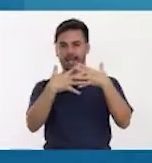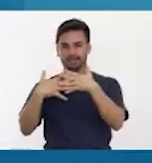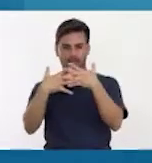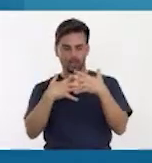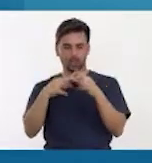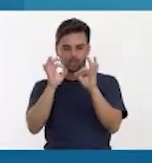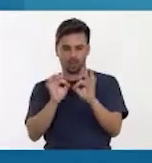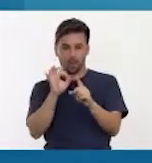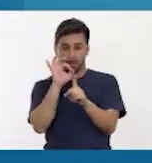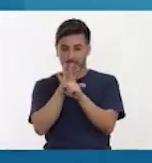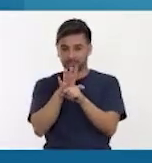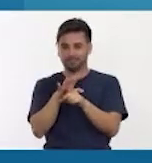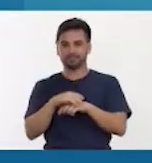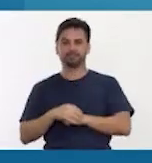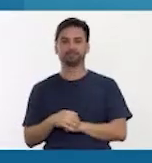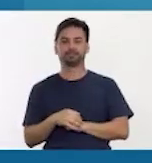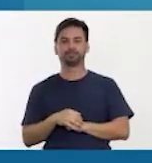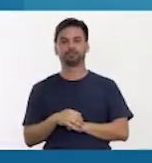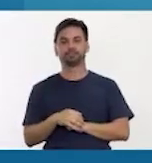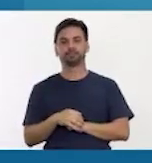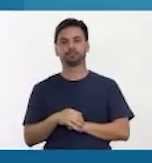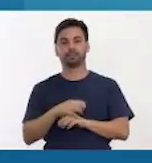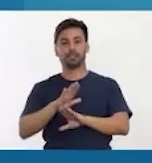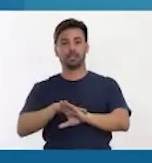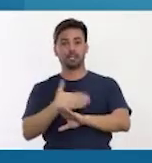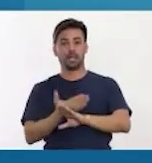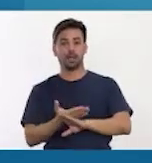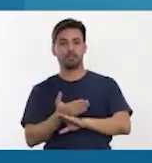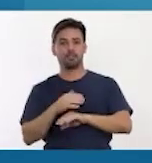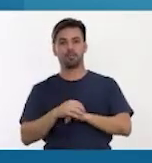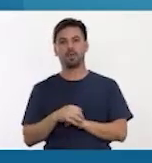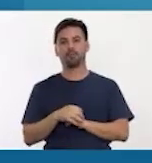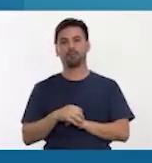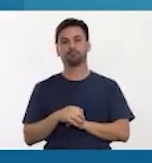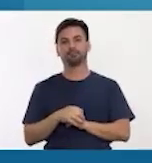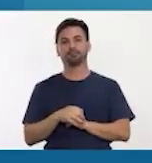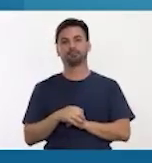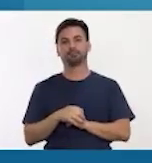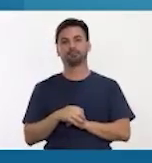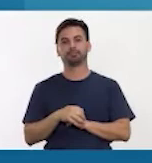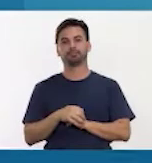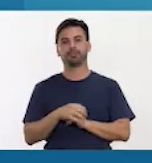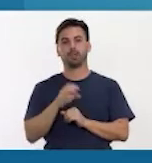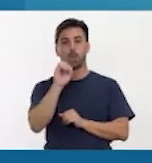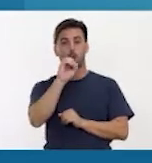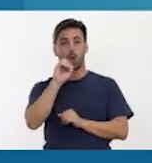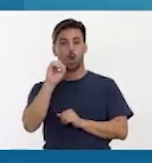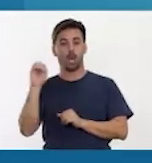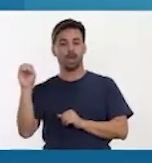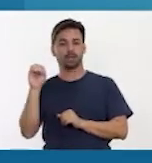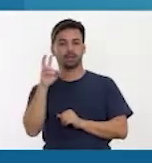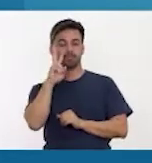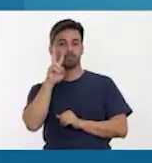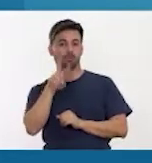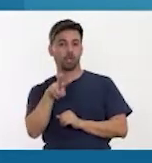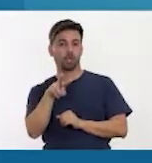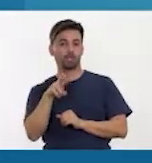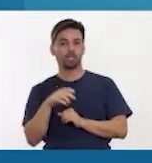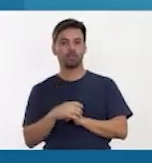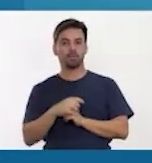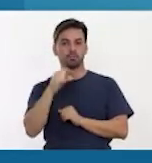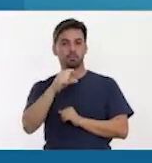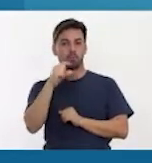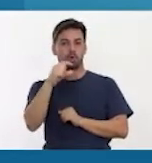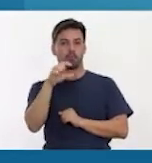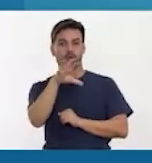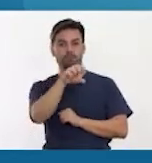Estados Unidos, o sea, el núcleo original de los Estados Unidos. Y hacia el oeste veremos cómo